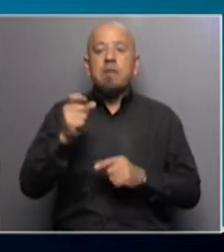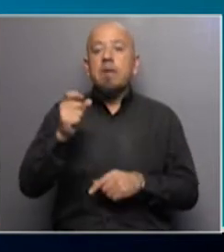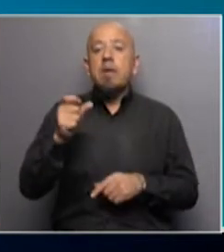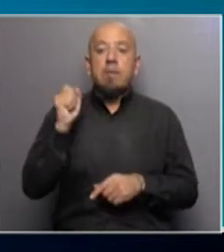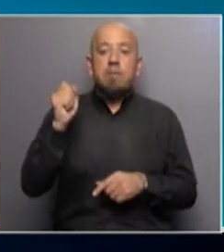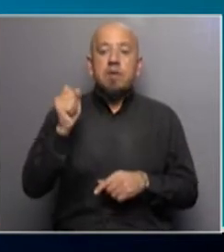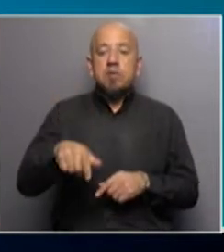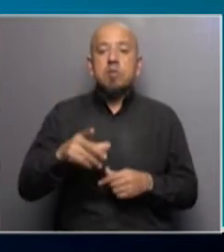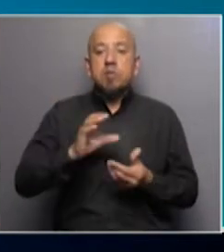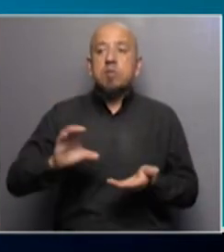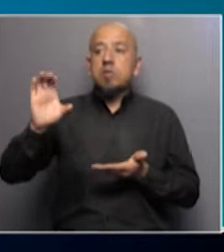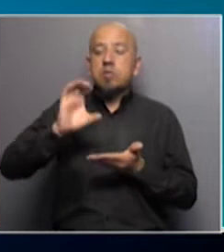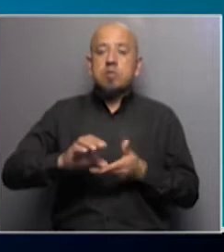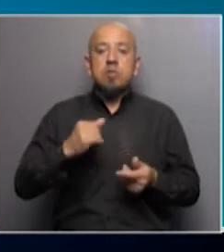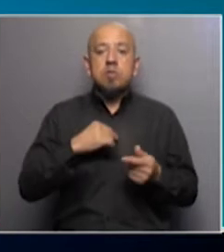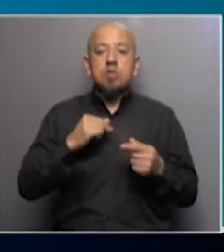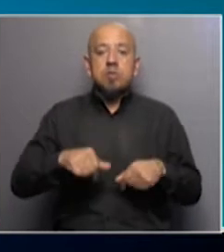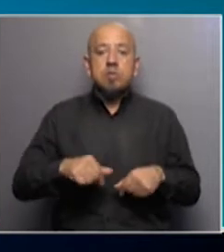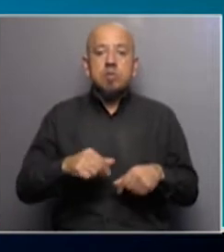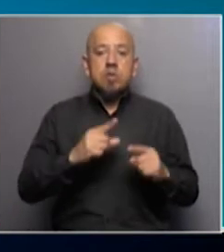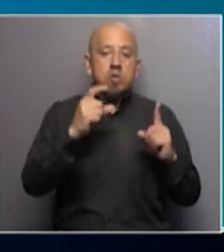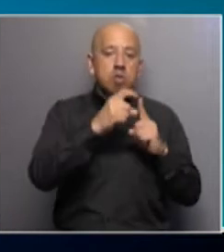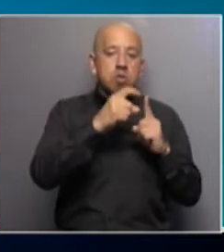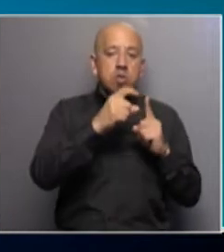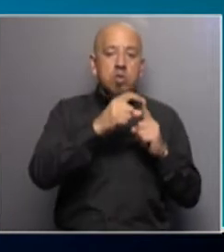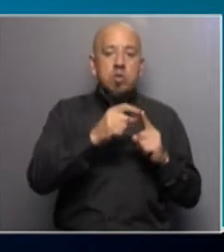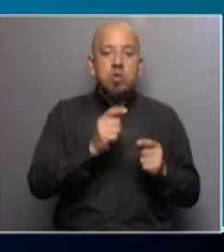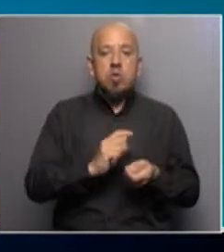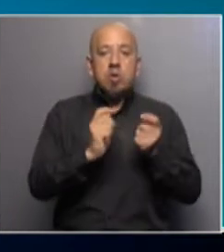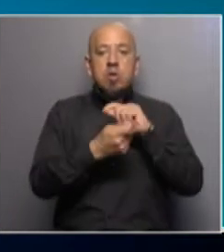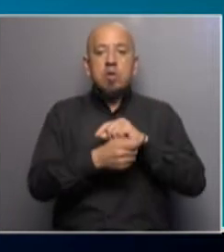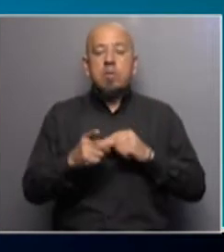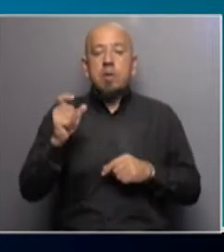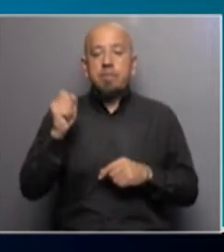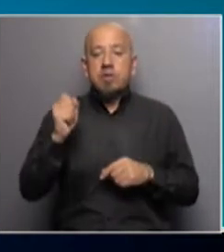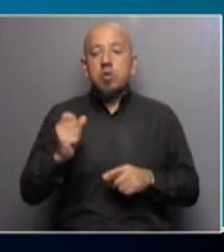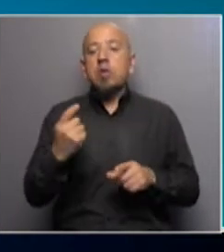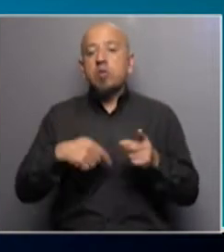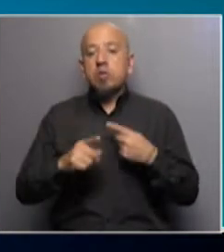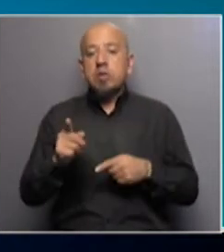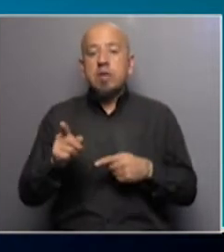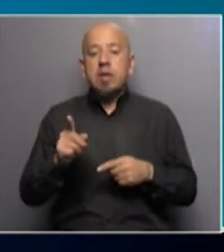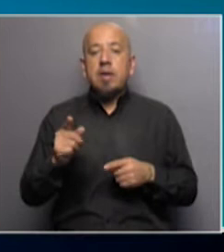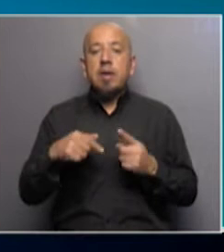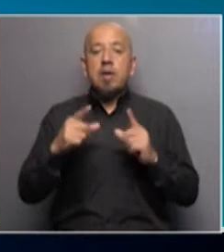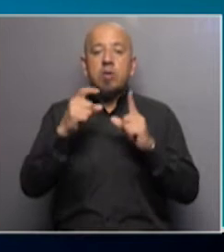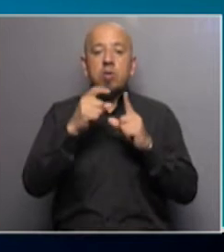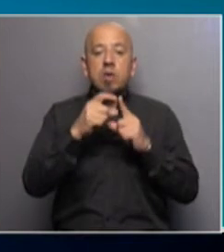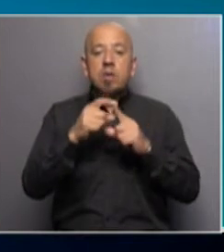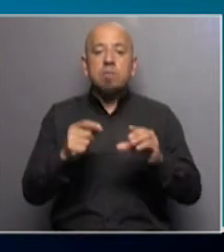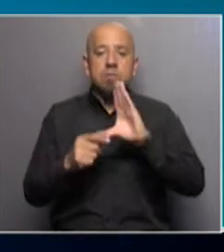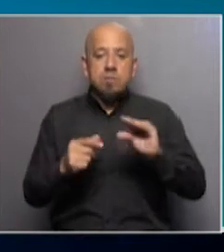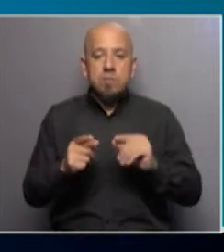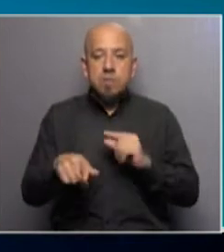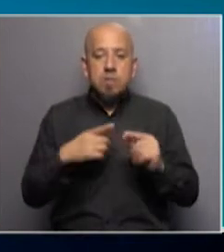atractivas. Entonces, la gente, los inversores se mueven del dólar al peso y eso hace que el precio del dólar caiga. Entonces, por ahí tenemos